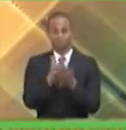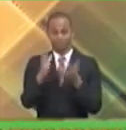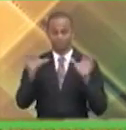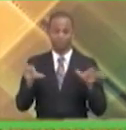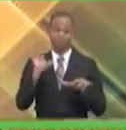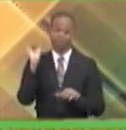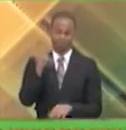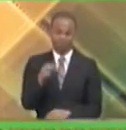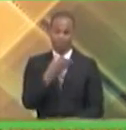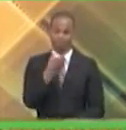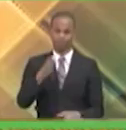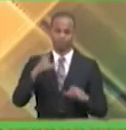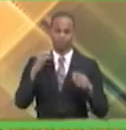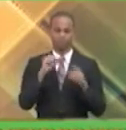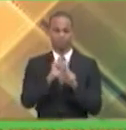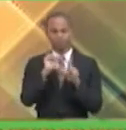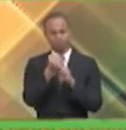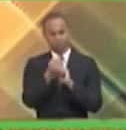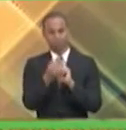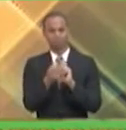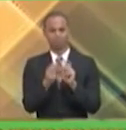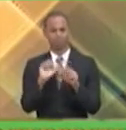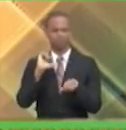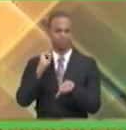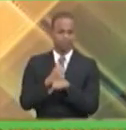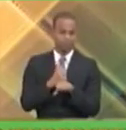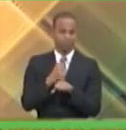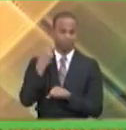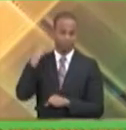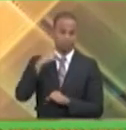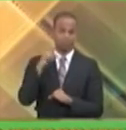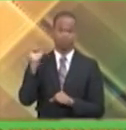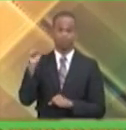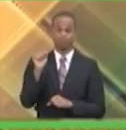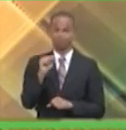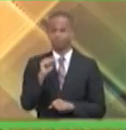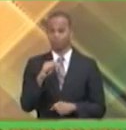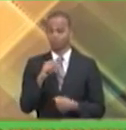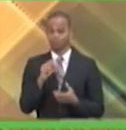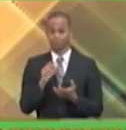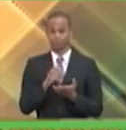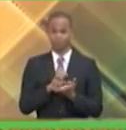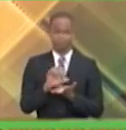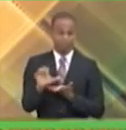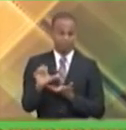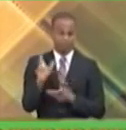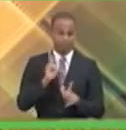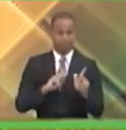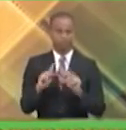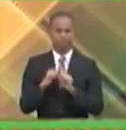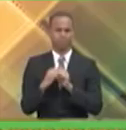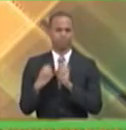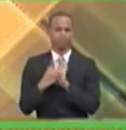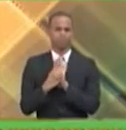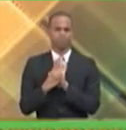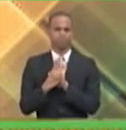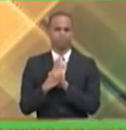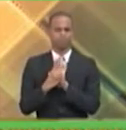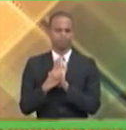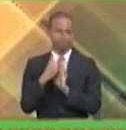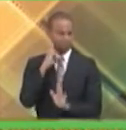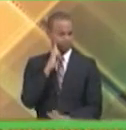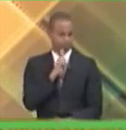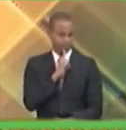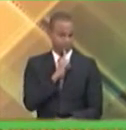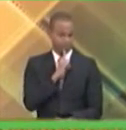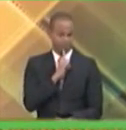es eso, crear las condiciones. Exacto. Para que ni estén excluidos las personas con discapacidad auditiva,